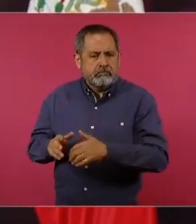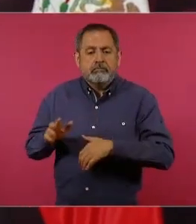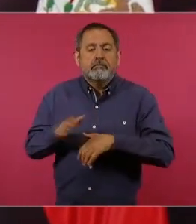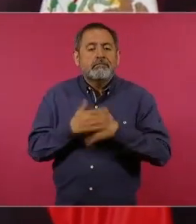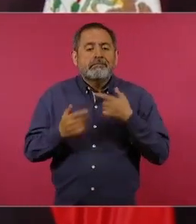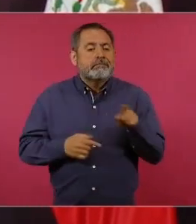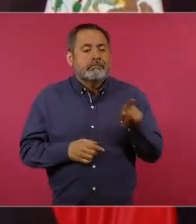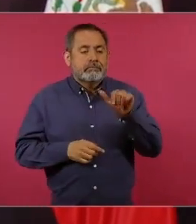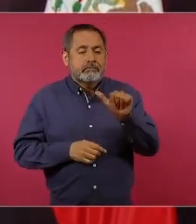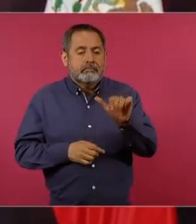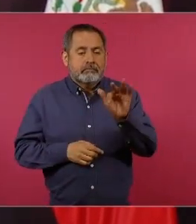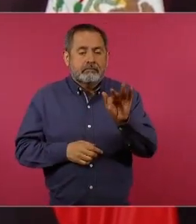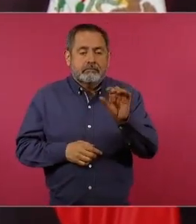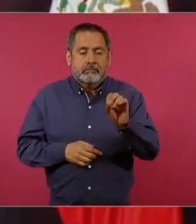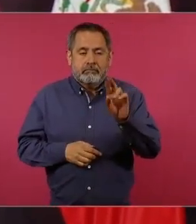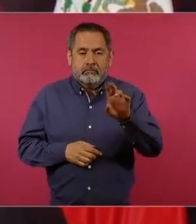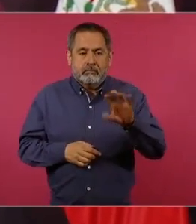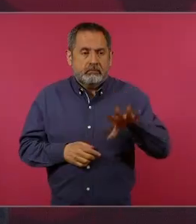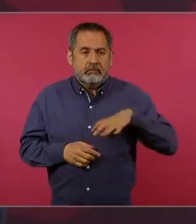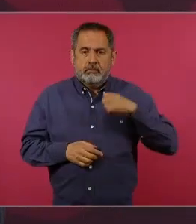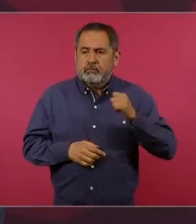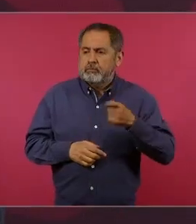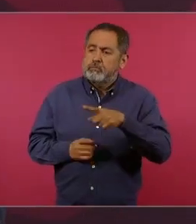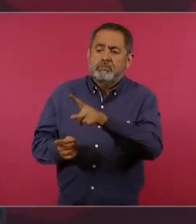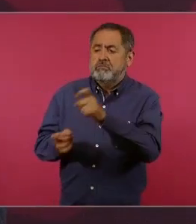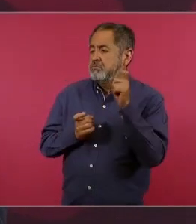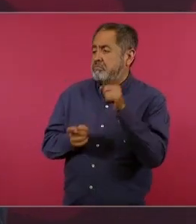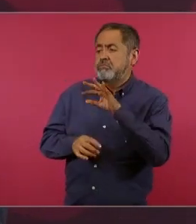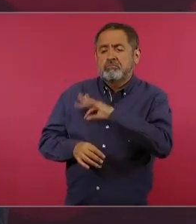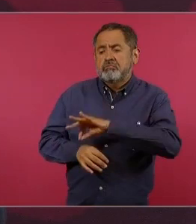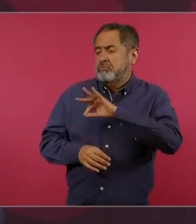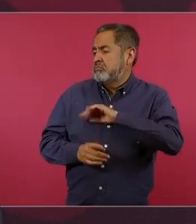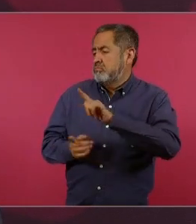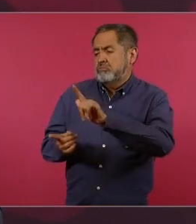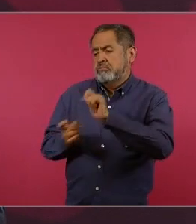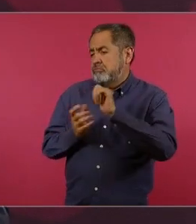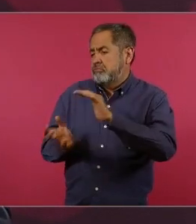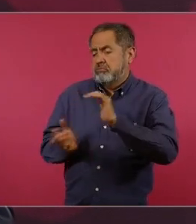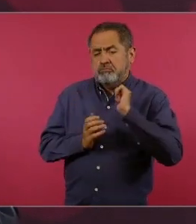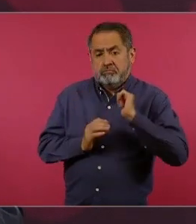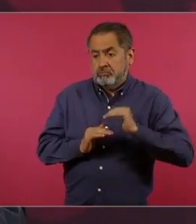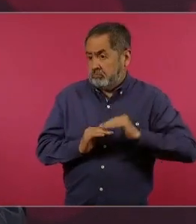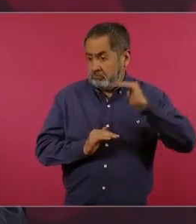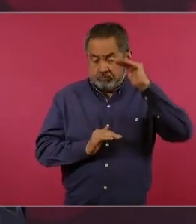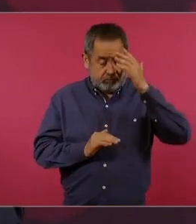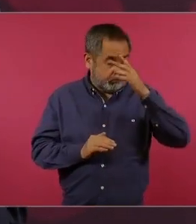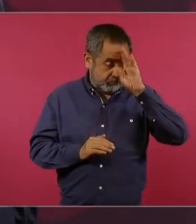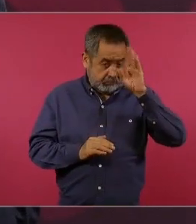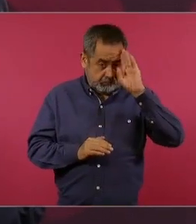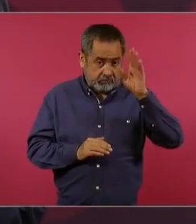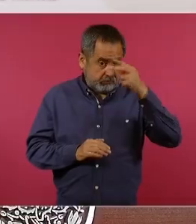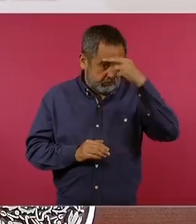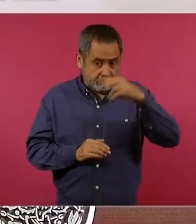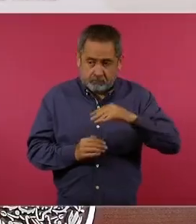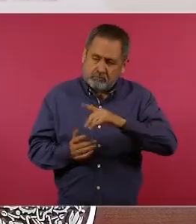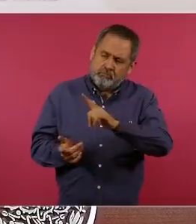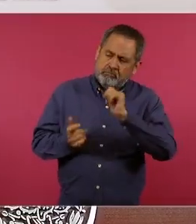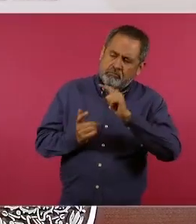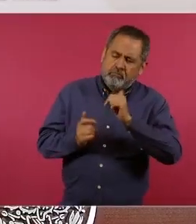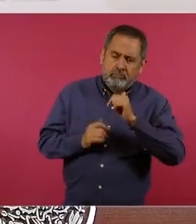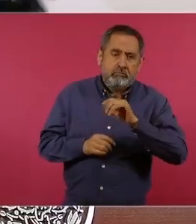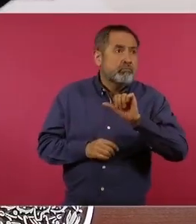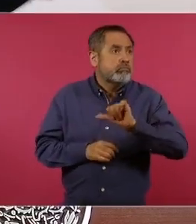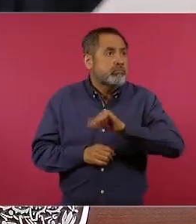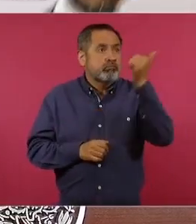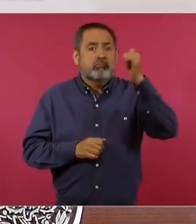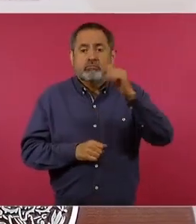las Afores abusaban en México. Se cobraba más en México por las comisiones que